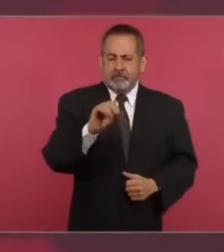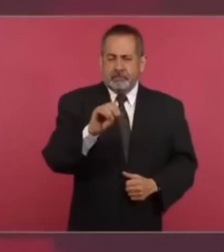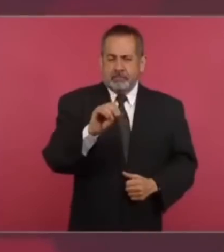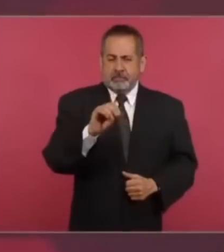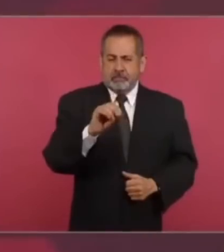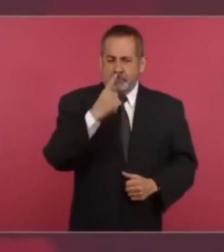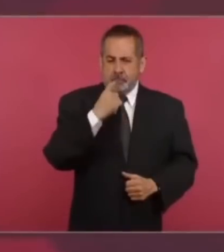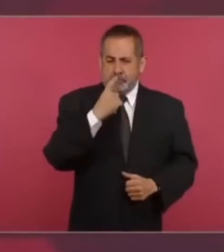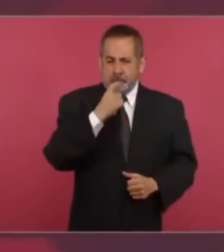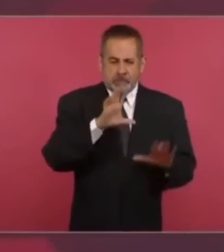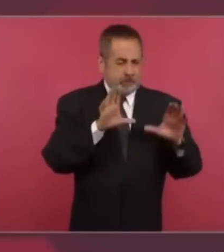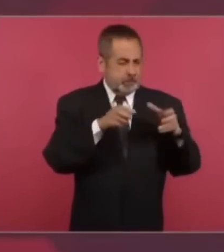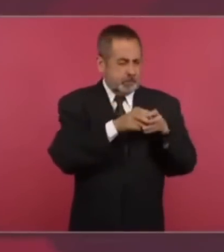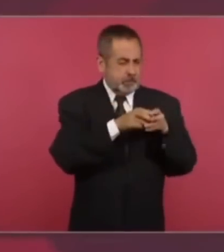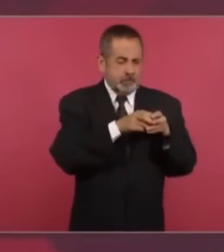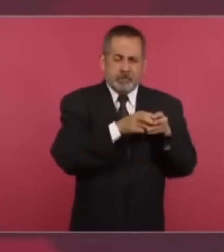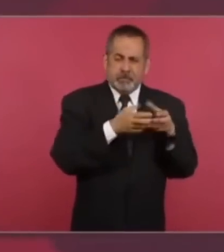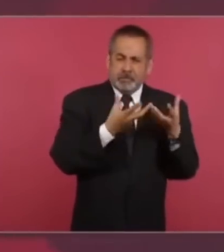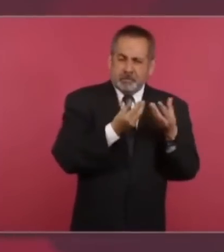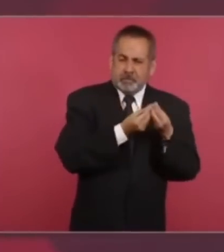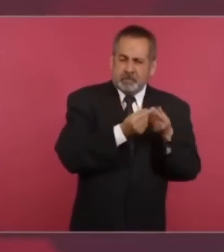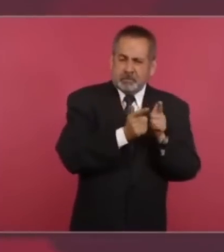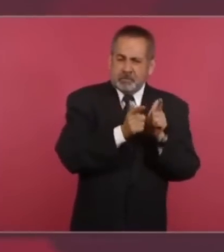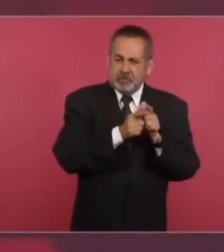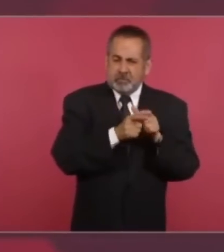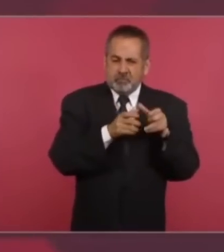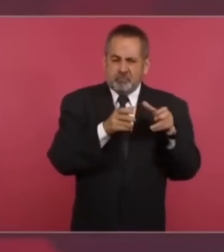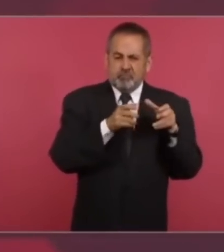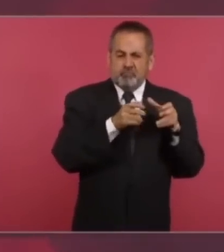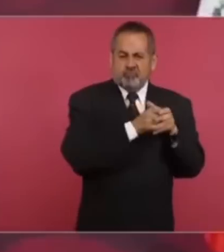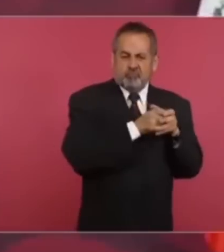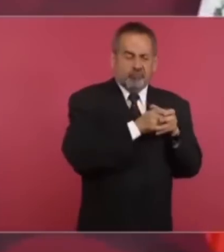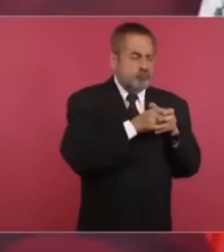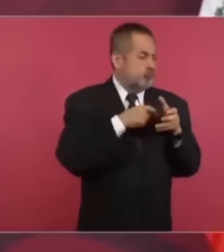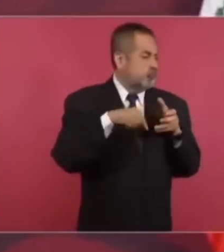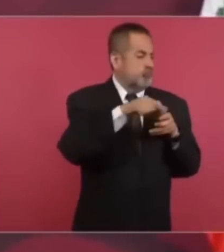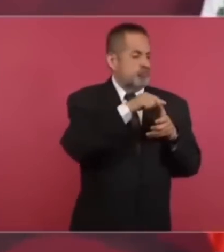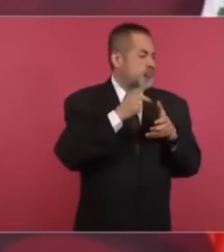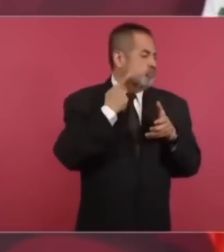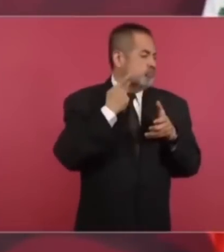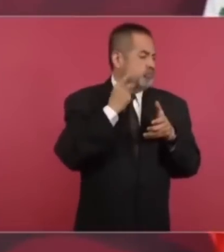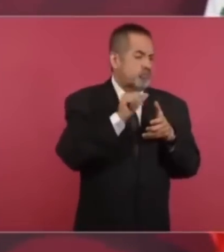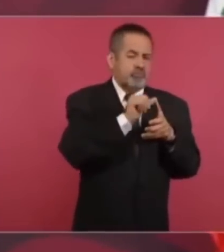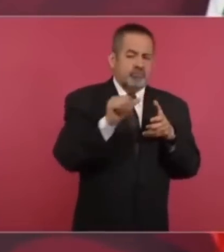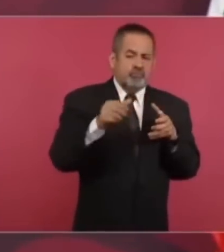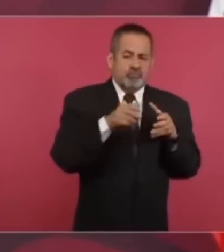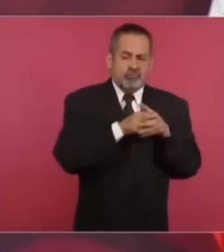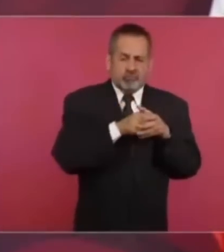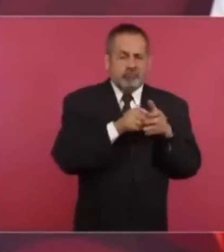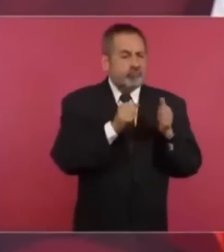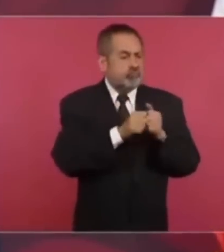la llamada sociedad política.